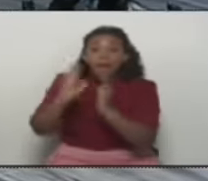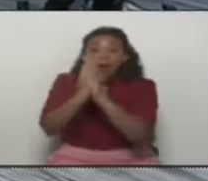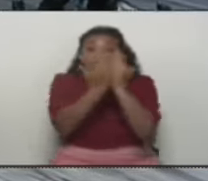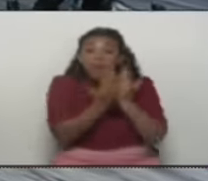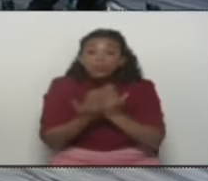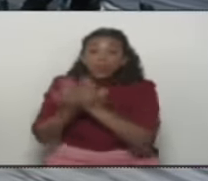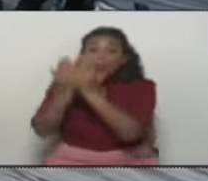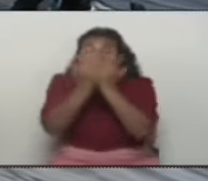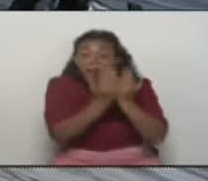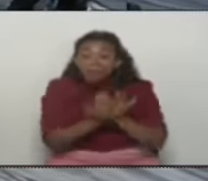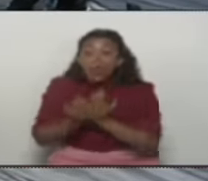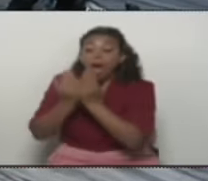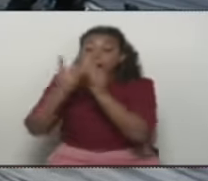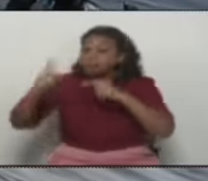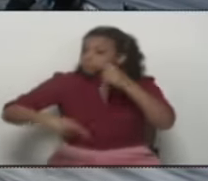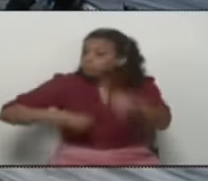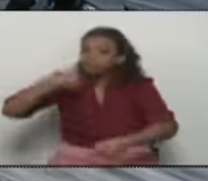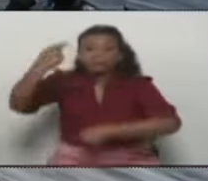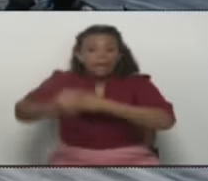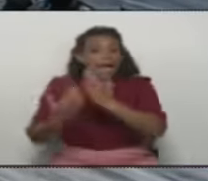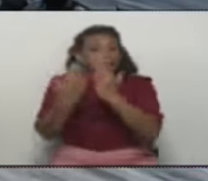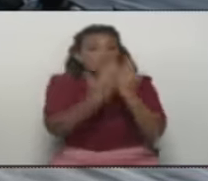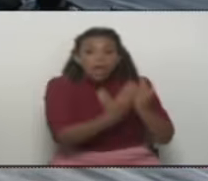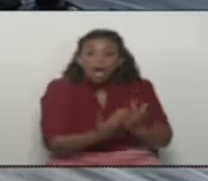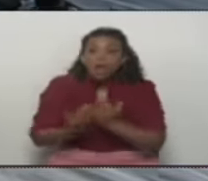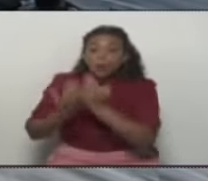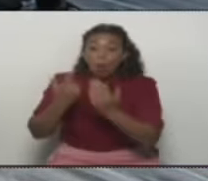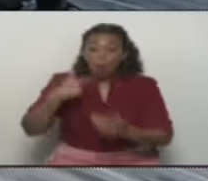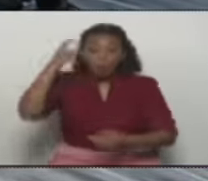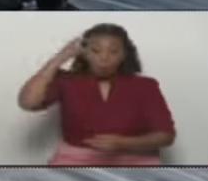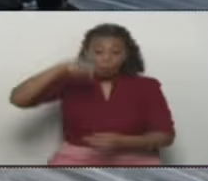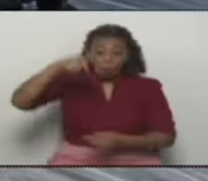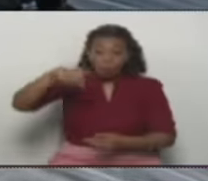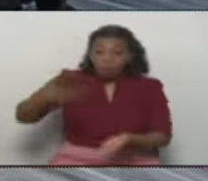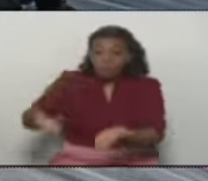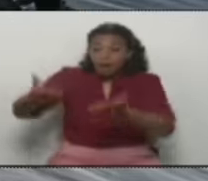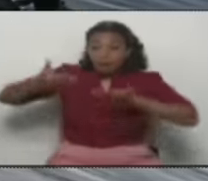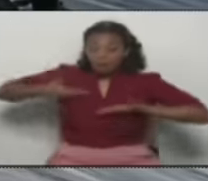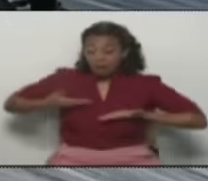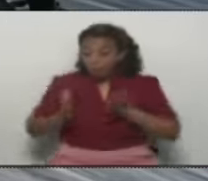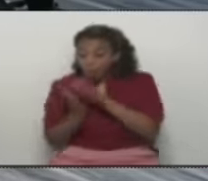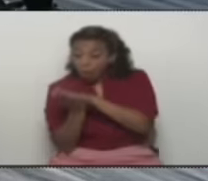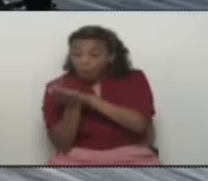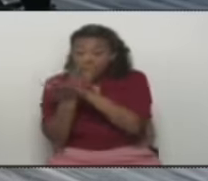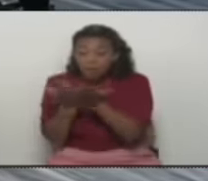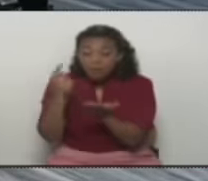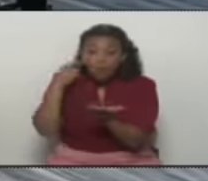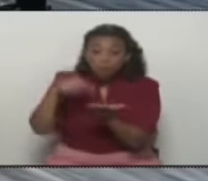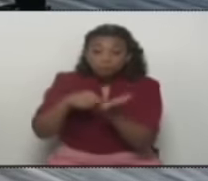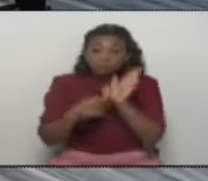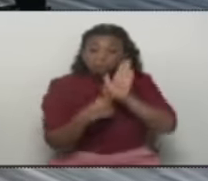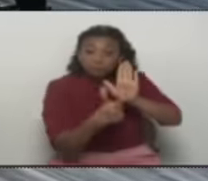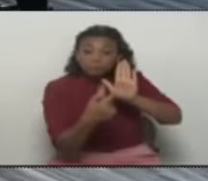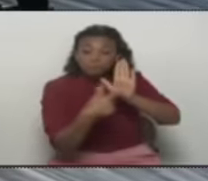estudiando simultáneamente. Hoy me regalaron este libro,